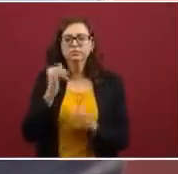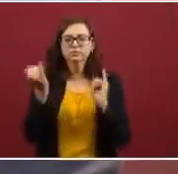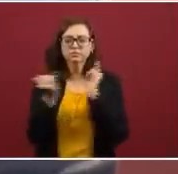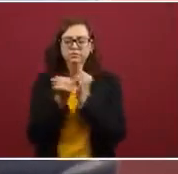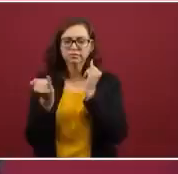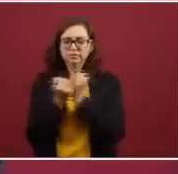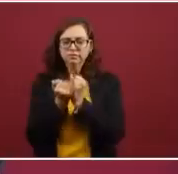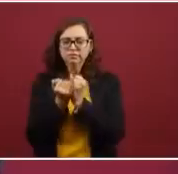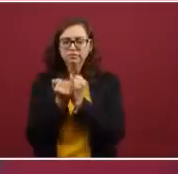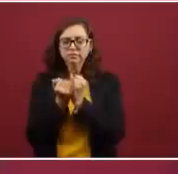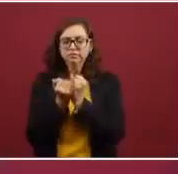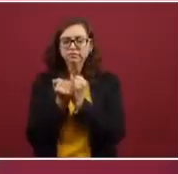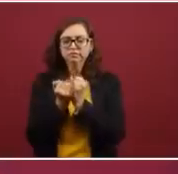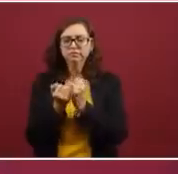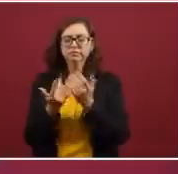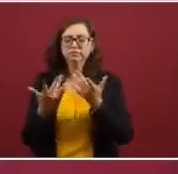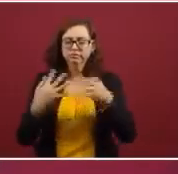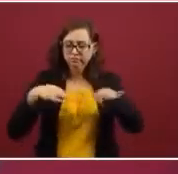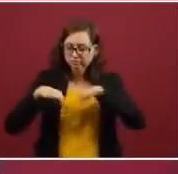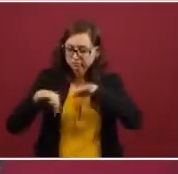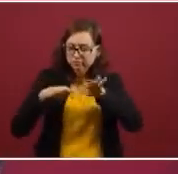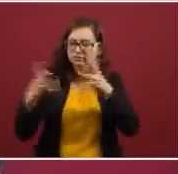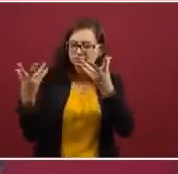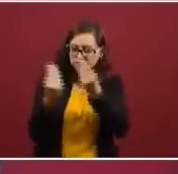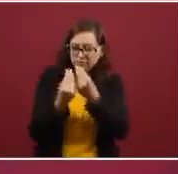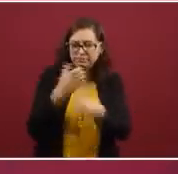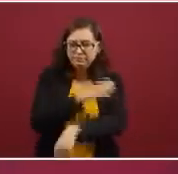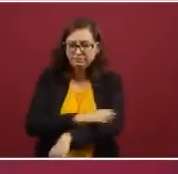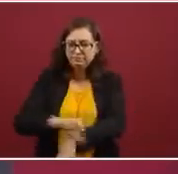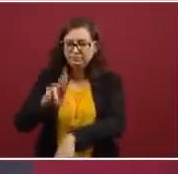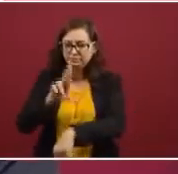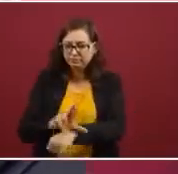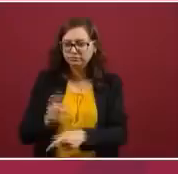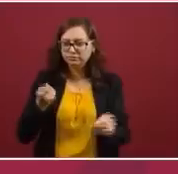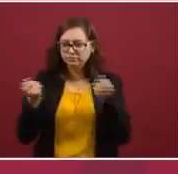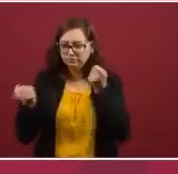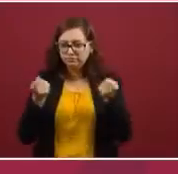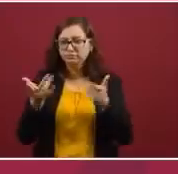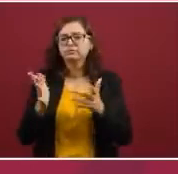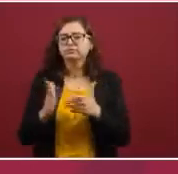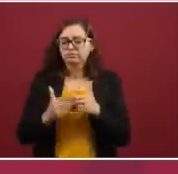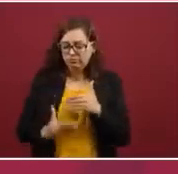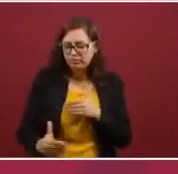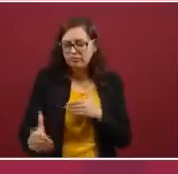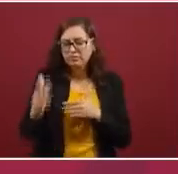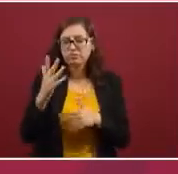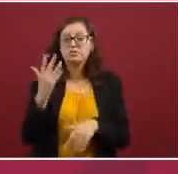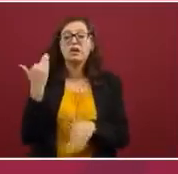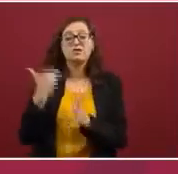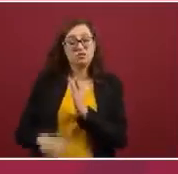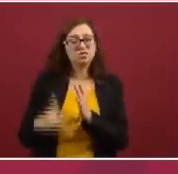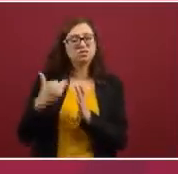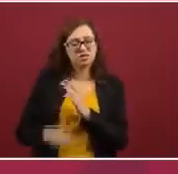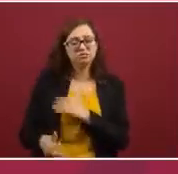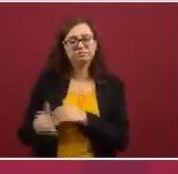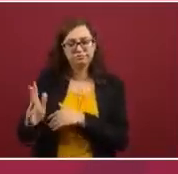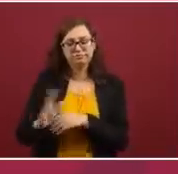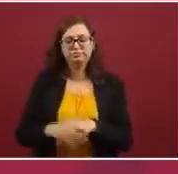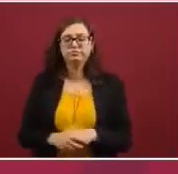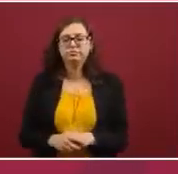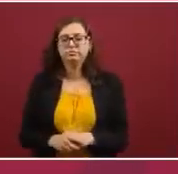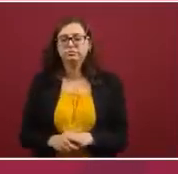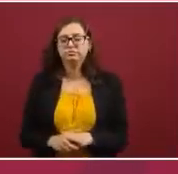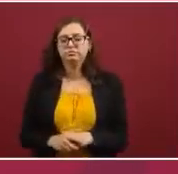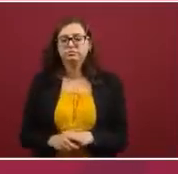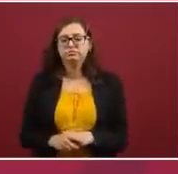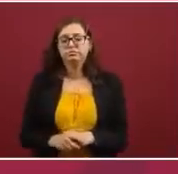trabajar de manera coordinada. Entonces, está pendiente esa audiencia.